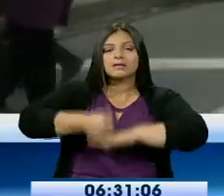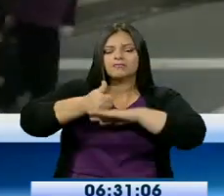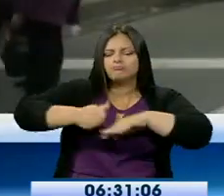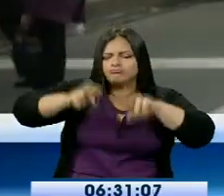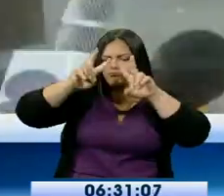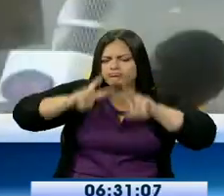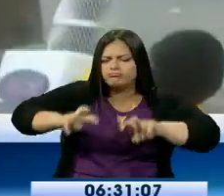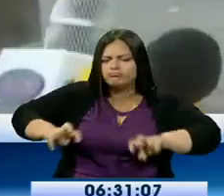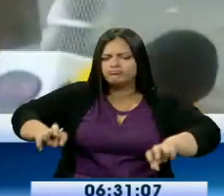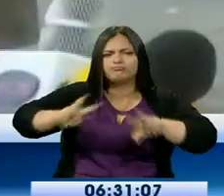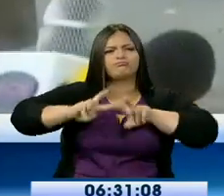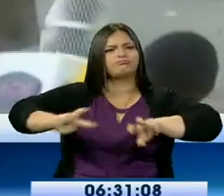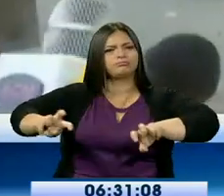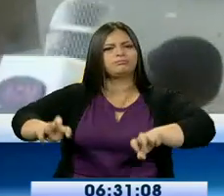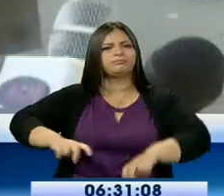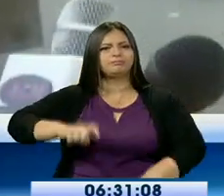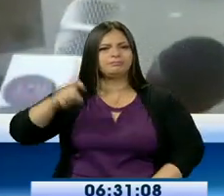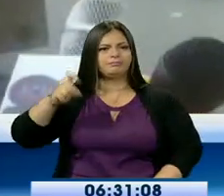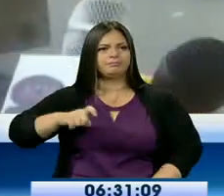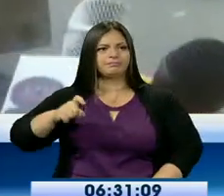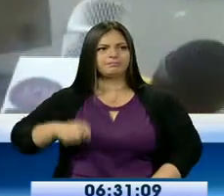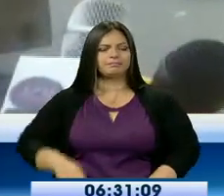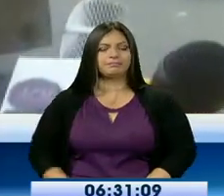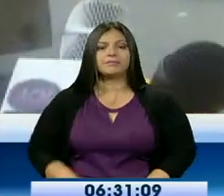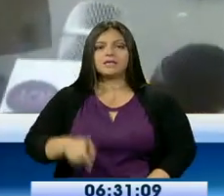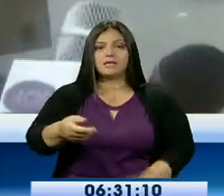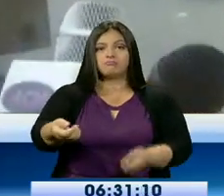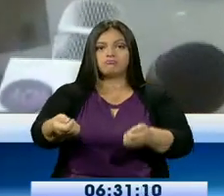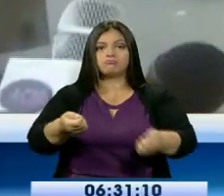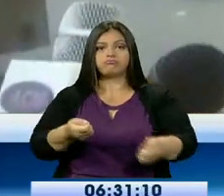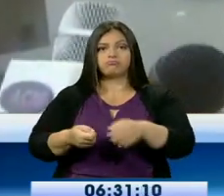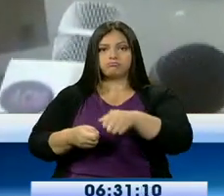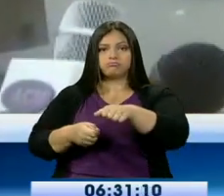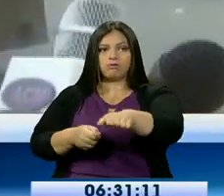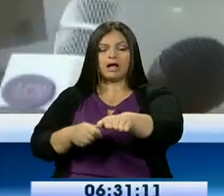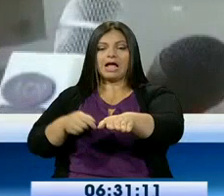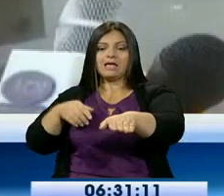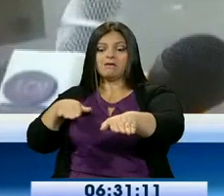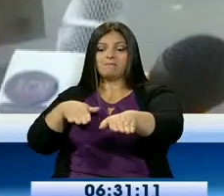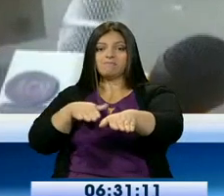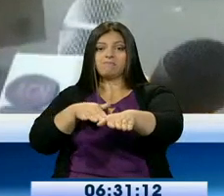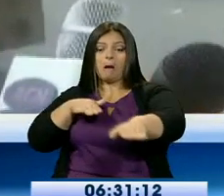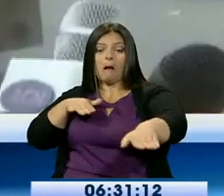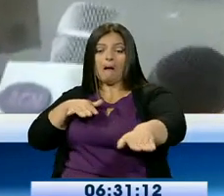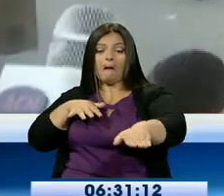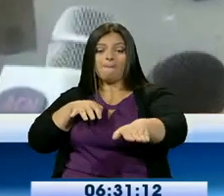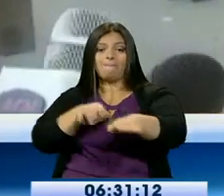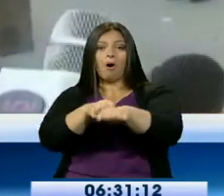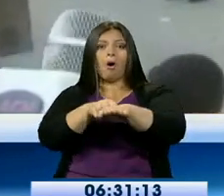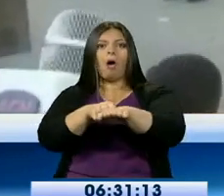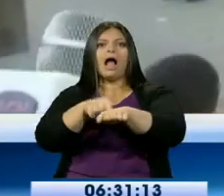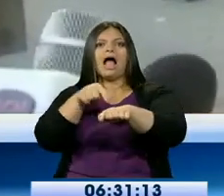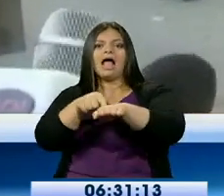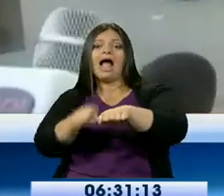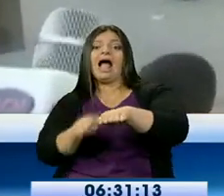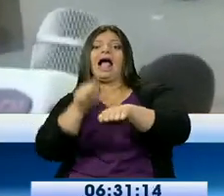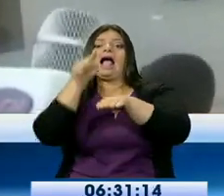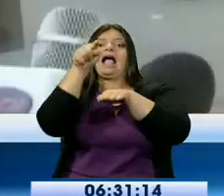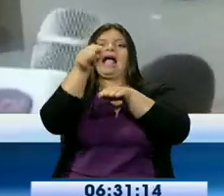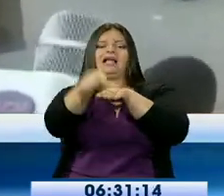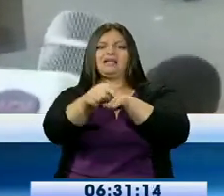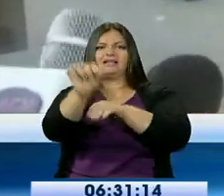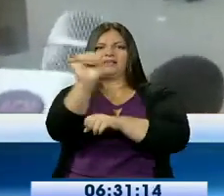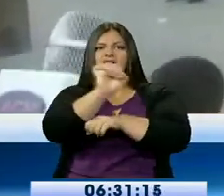sucedido. Aparentemente uno de los carros golpea al otro, pierde la estabilidad, hay una carga en el interior de uno de los vehículos y esto habría